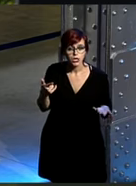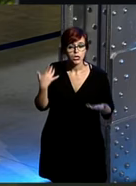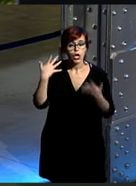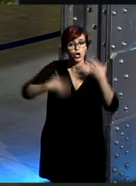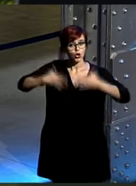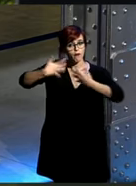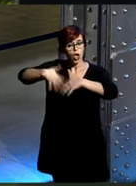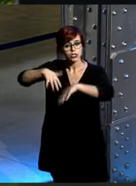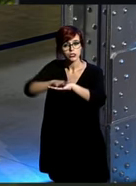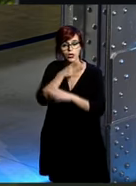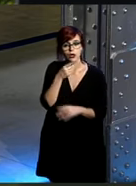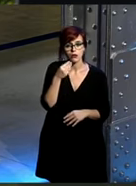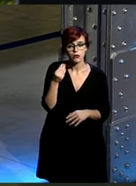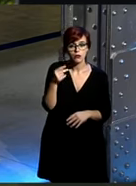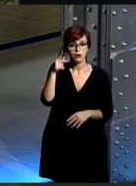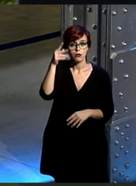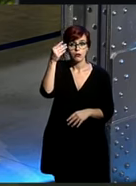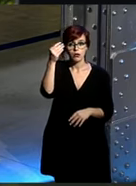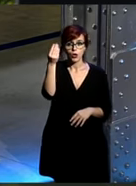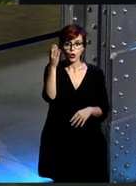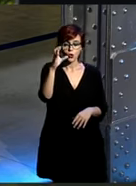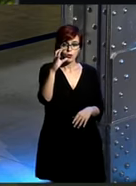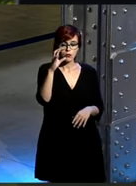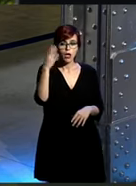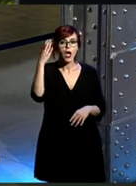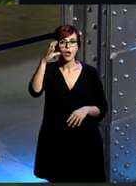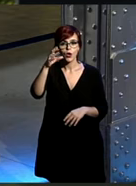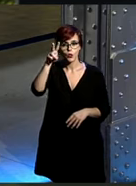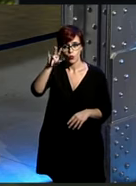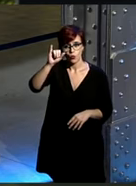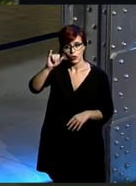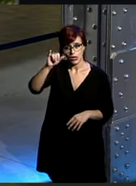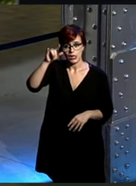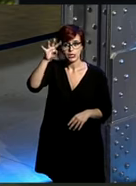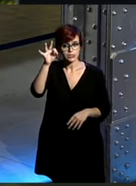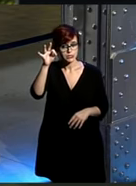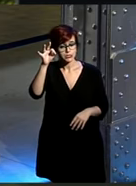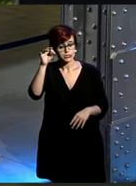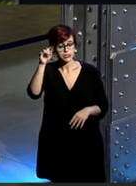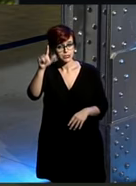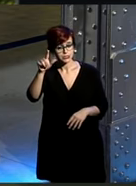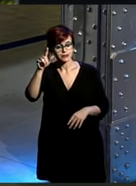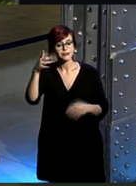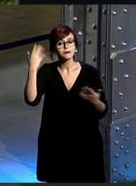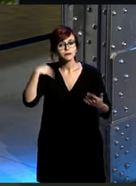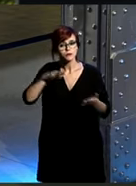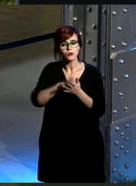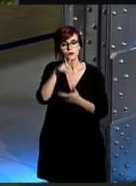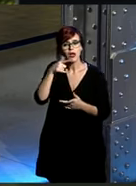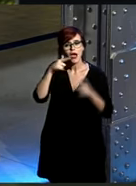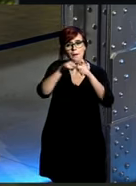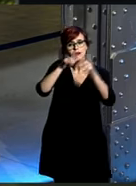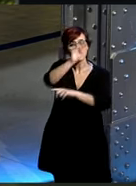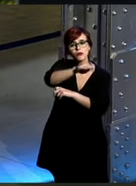El robot que tienen se llama Quill, quiere decir pluma, de ganso, y le preguntaron al CEO de la empresa dice, ¿cuándo cree